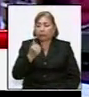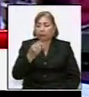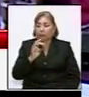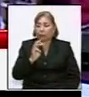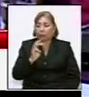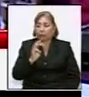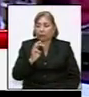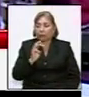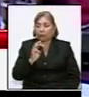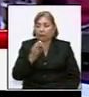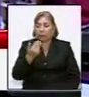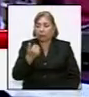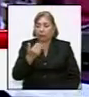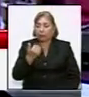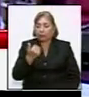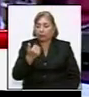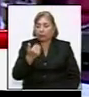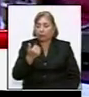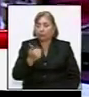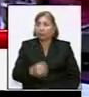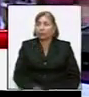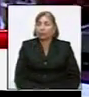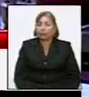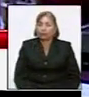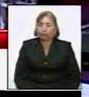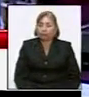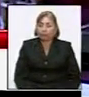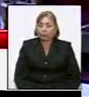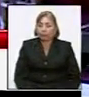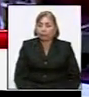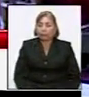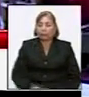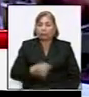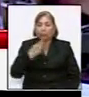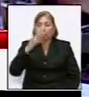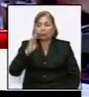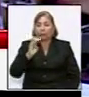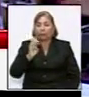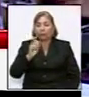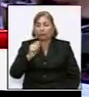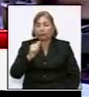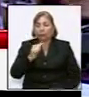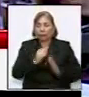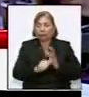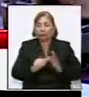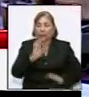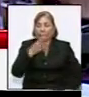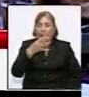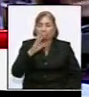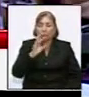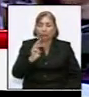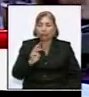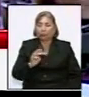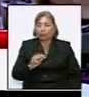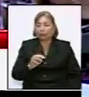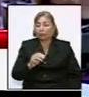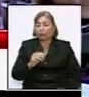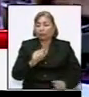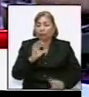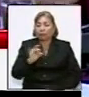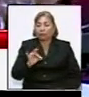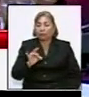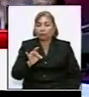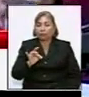y 15 del organista beteta del artículo 4º y 106 en el artículo